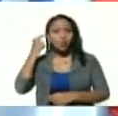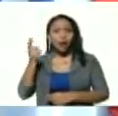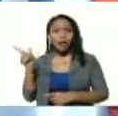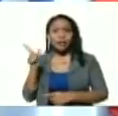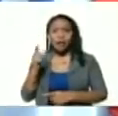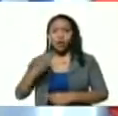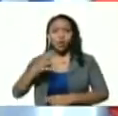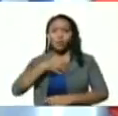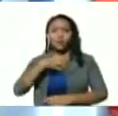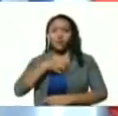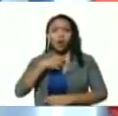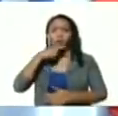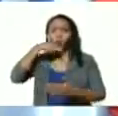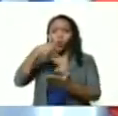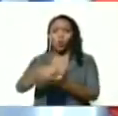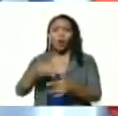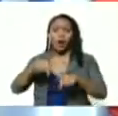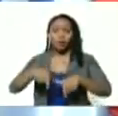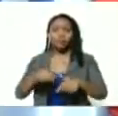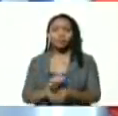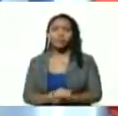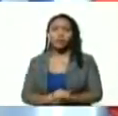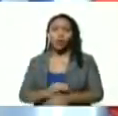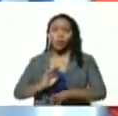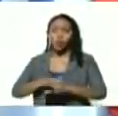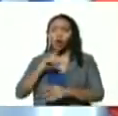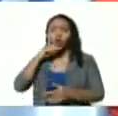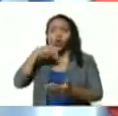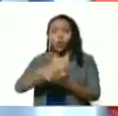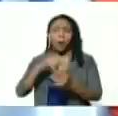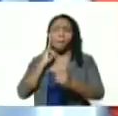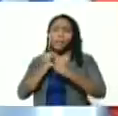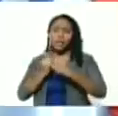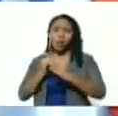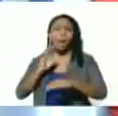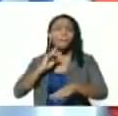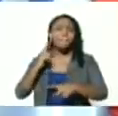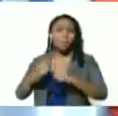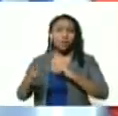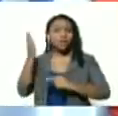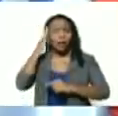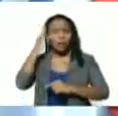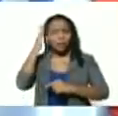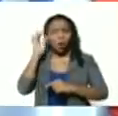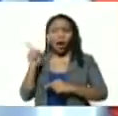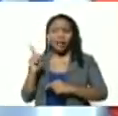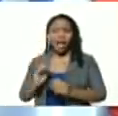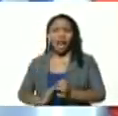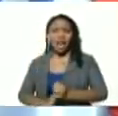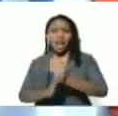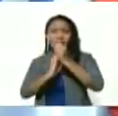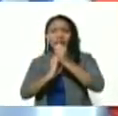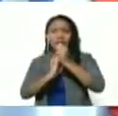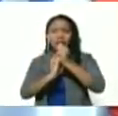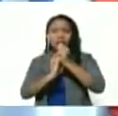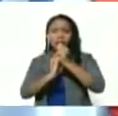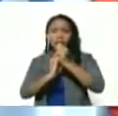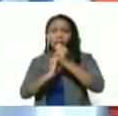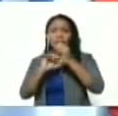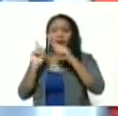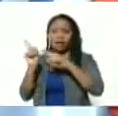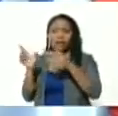merecerá ser nombrada por su nombre y apellido, pero sabemos que es era la capa mayor,